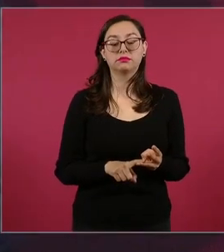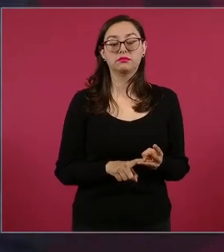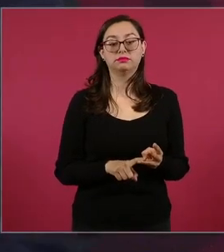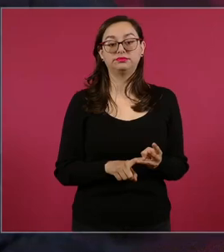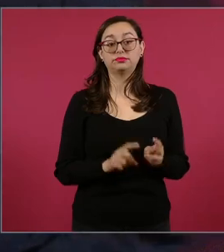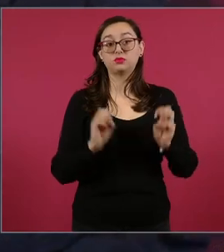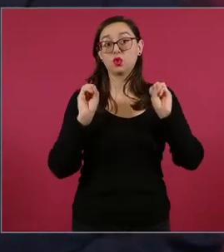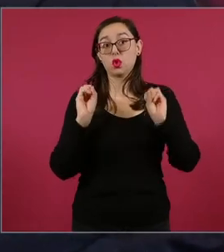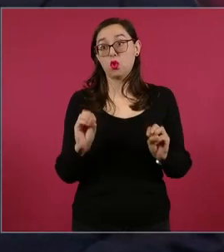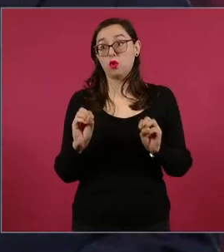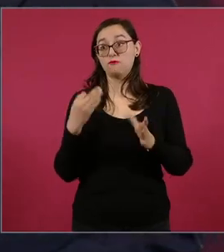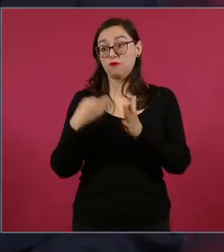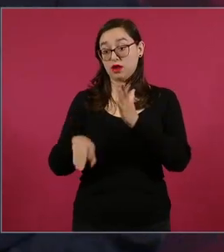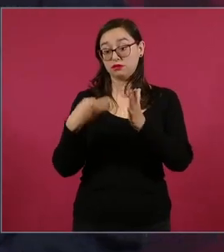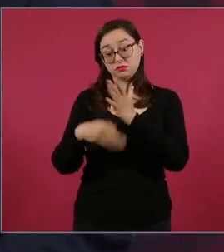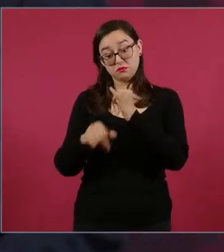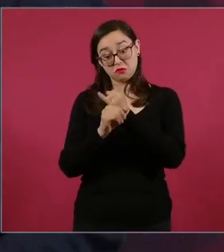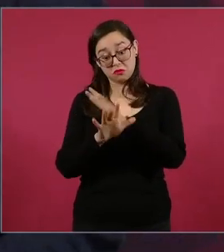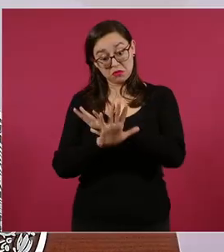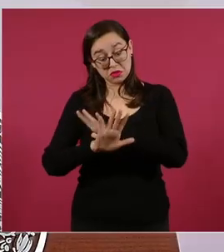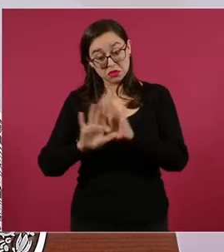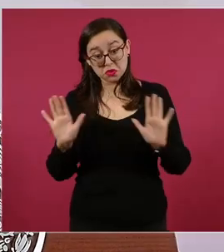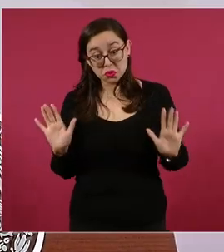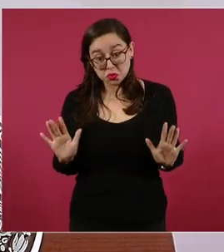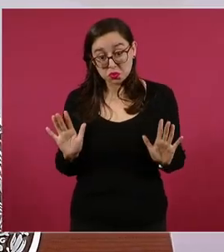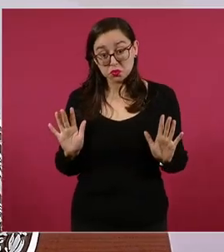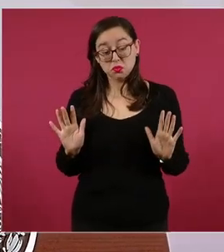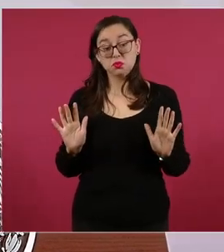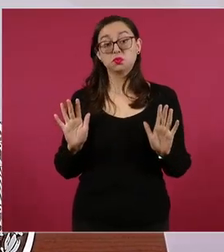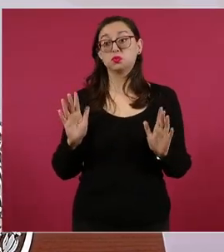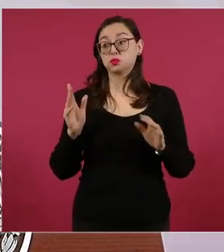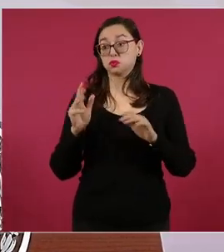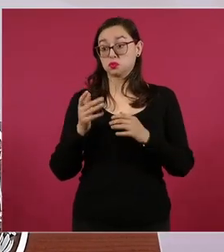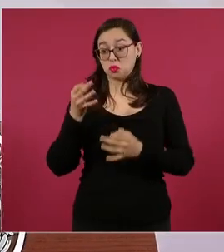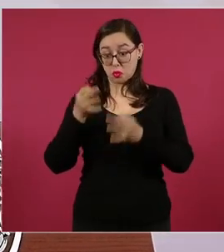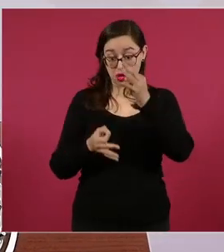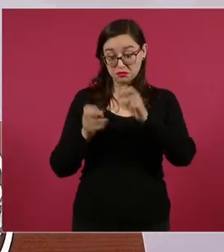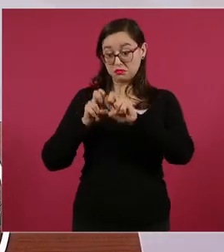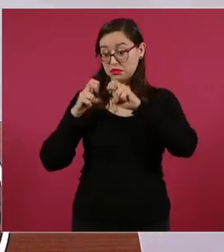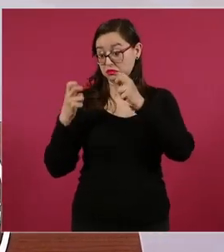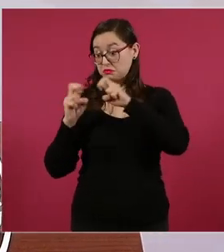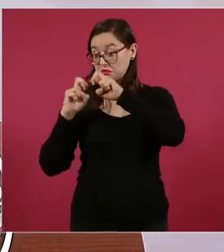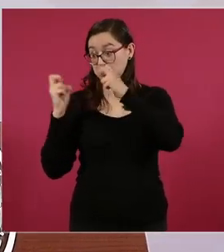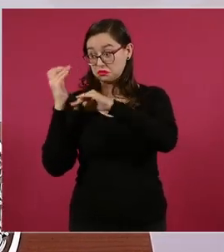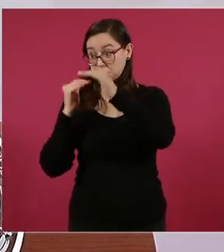a los jueces o a los magistrados, a los ministros.